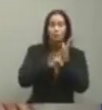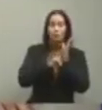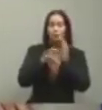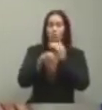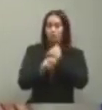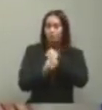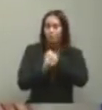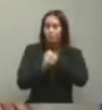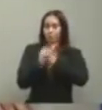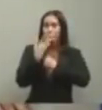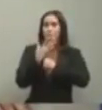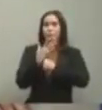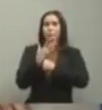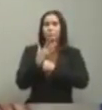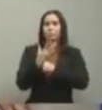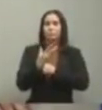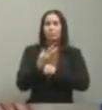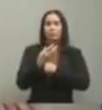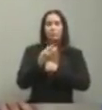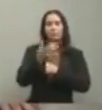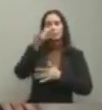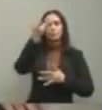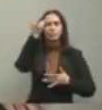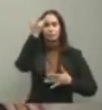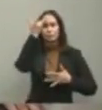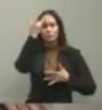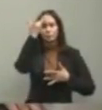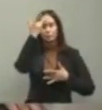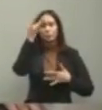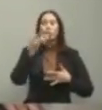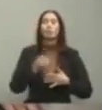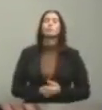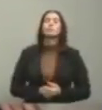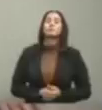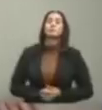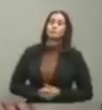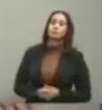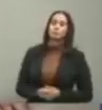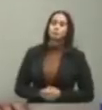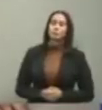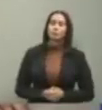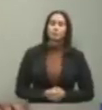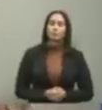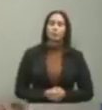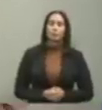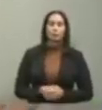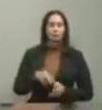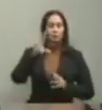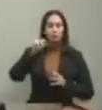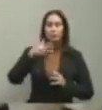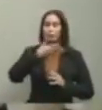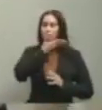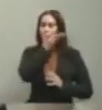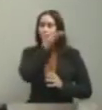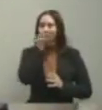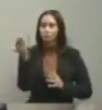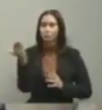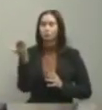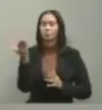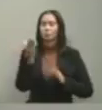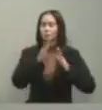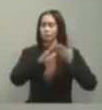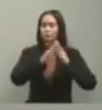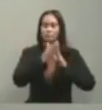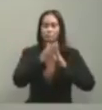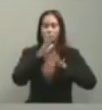transmisión que la es no comunitaria no